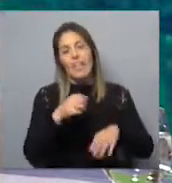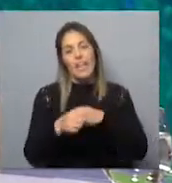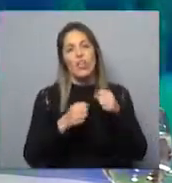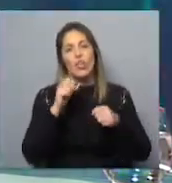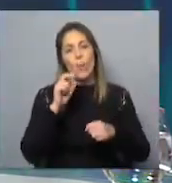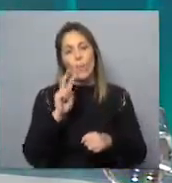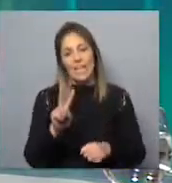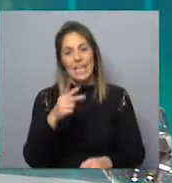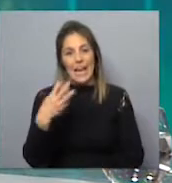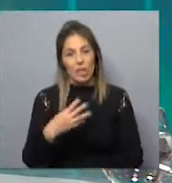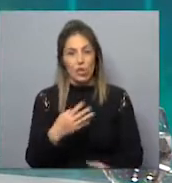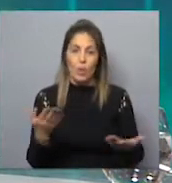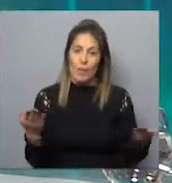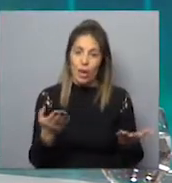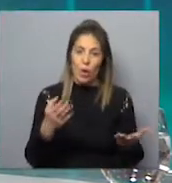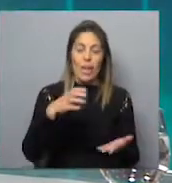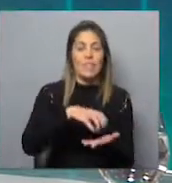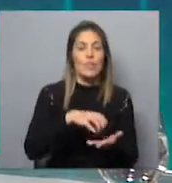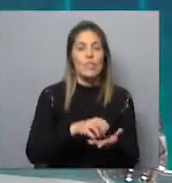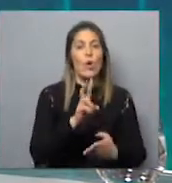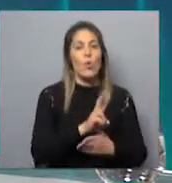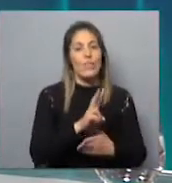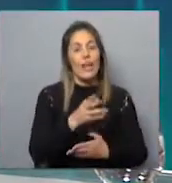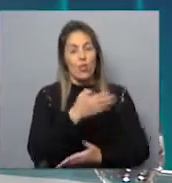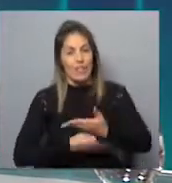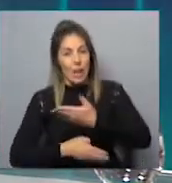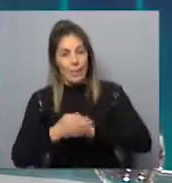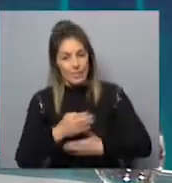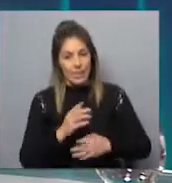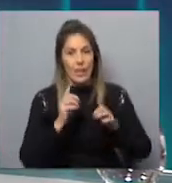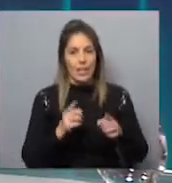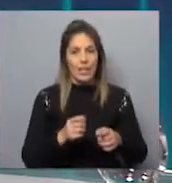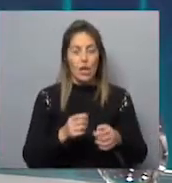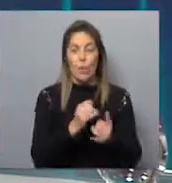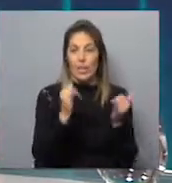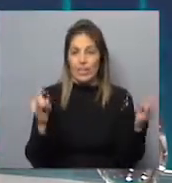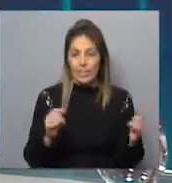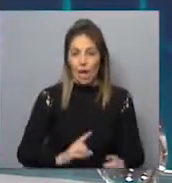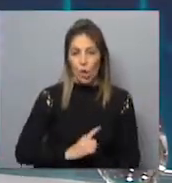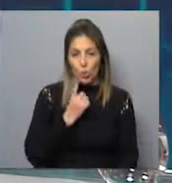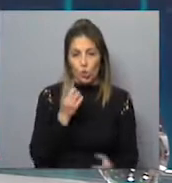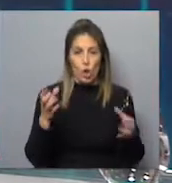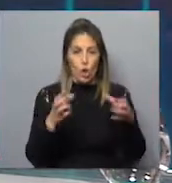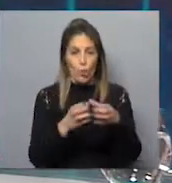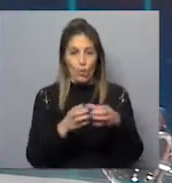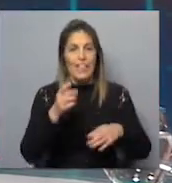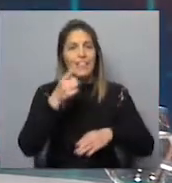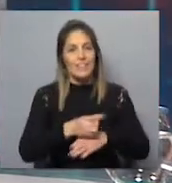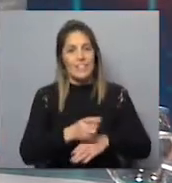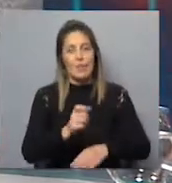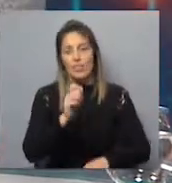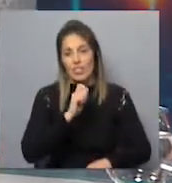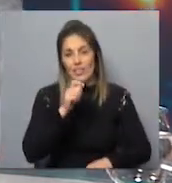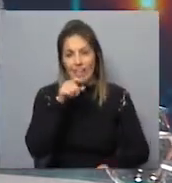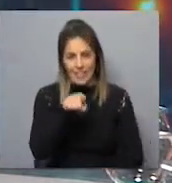momento está en la división cuidados y discapacidad y bueno como en el día del orgullo de la comunidad decidimos entrevistarla a